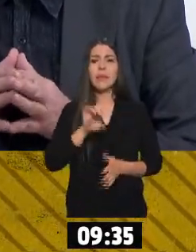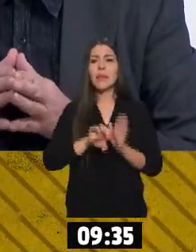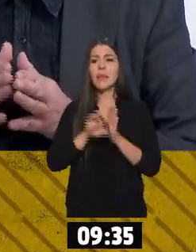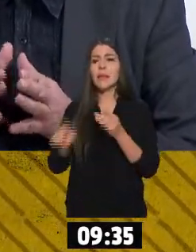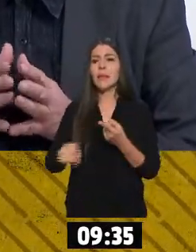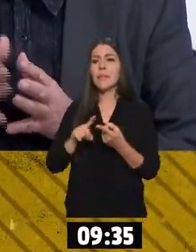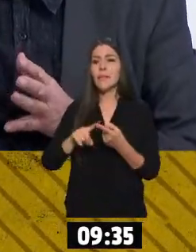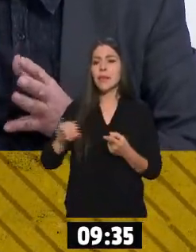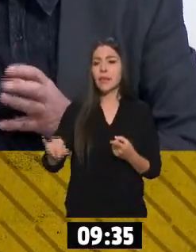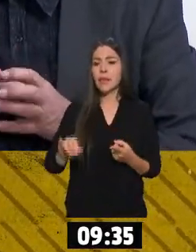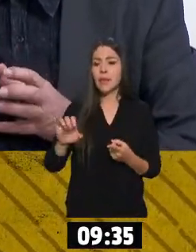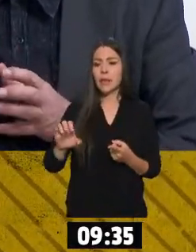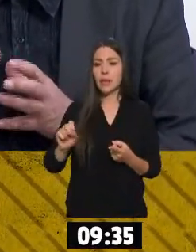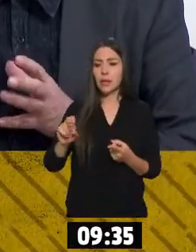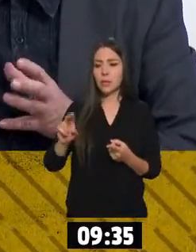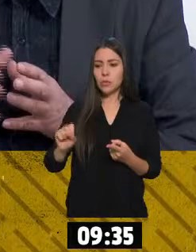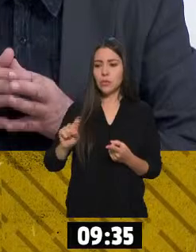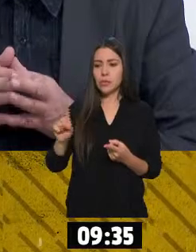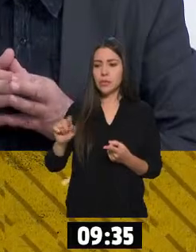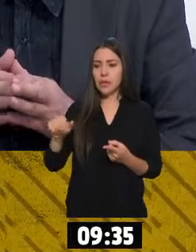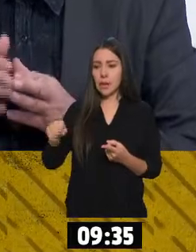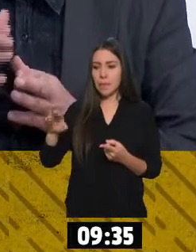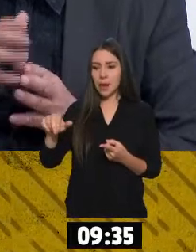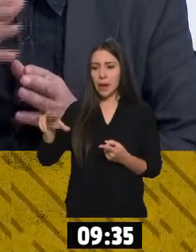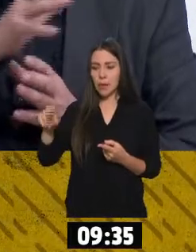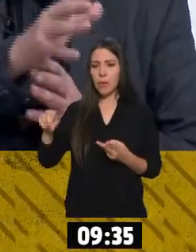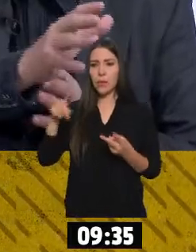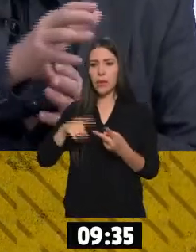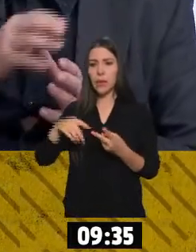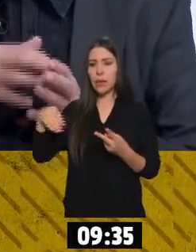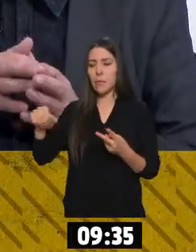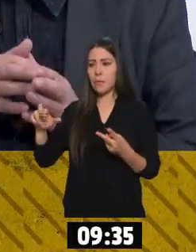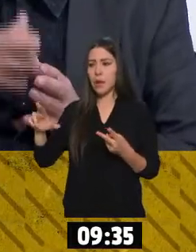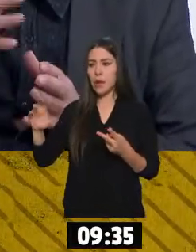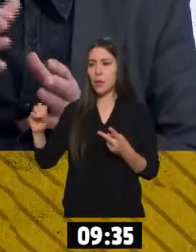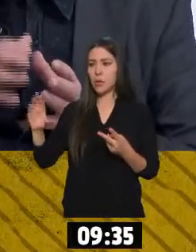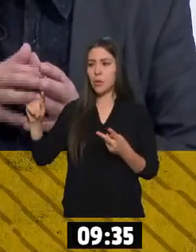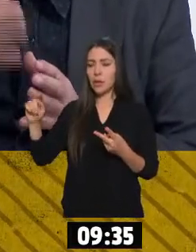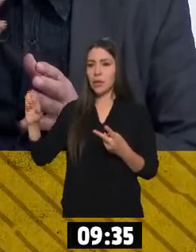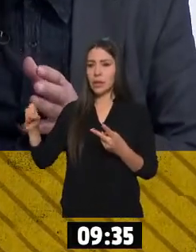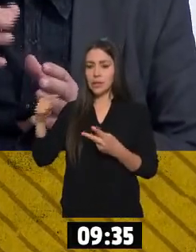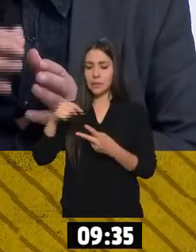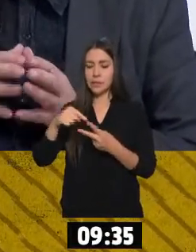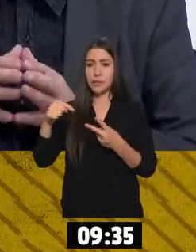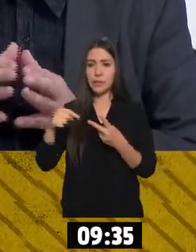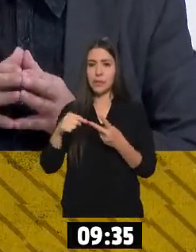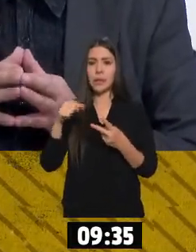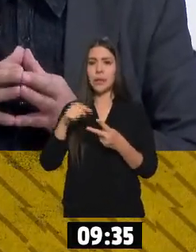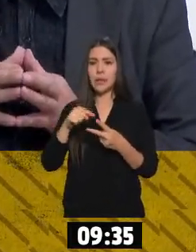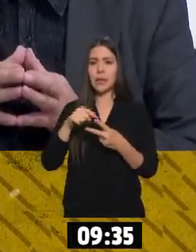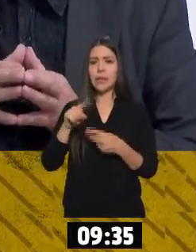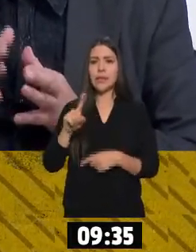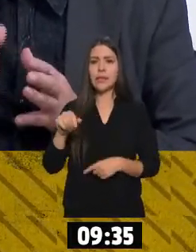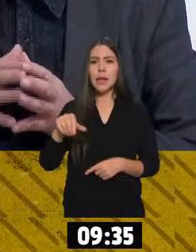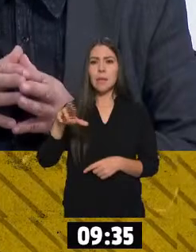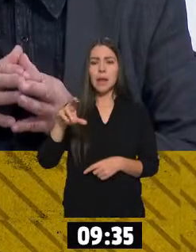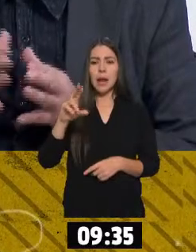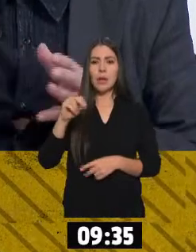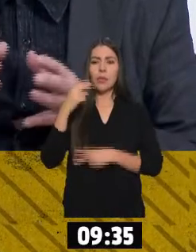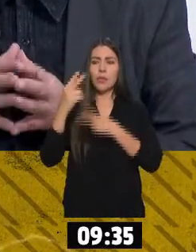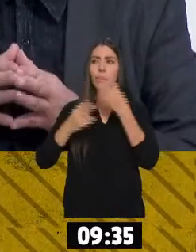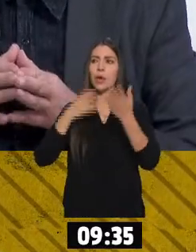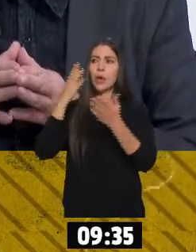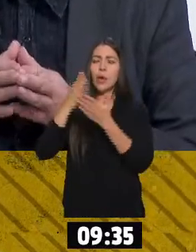por otra parte Marco Cortés, estuvieron el fin de semana, uno de ellos, Zambrano, estuvo en